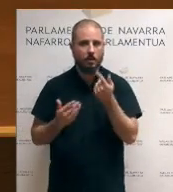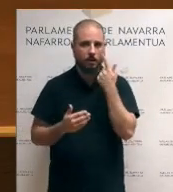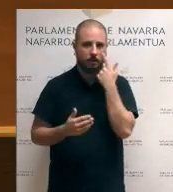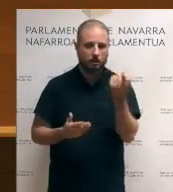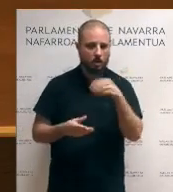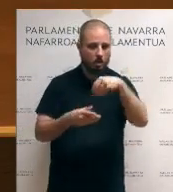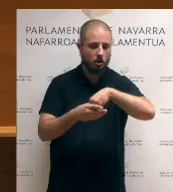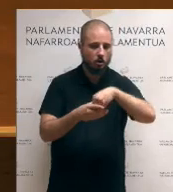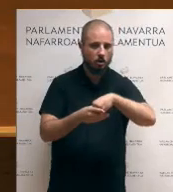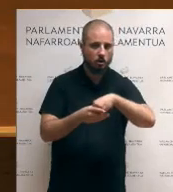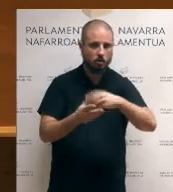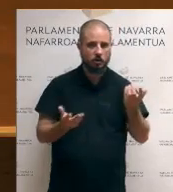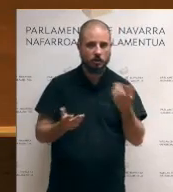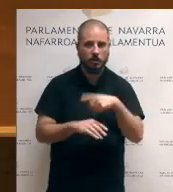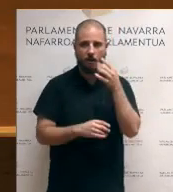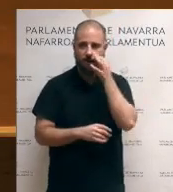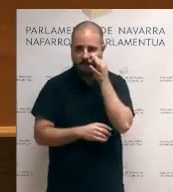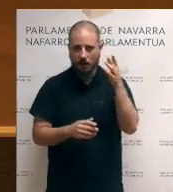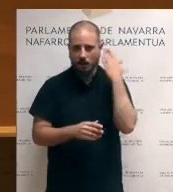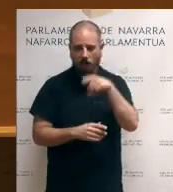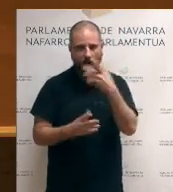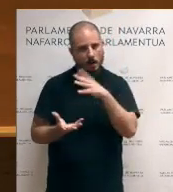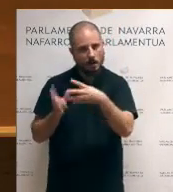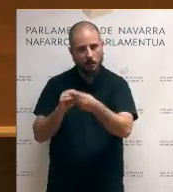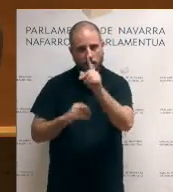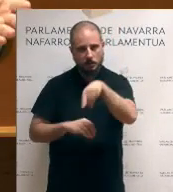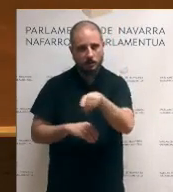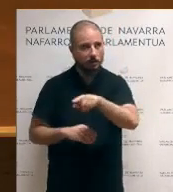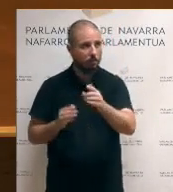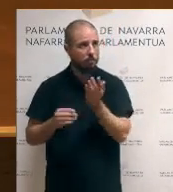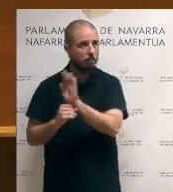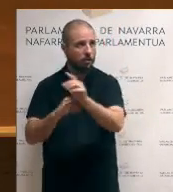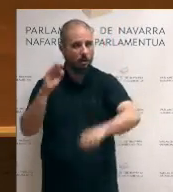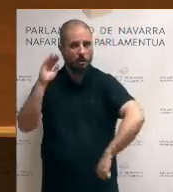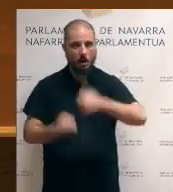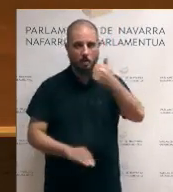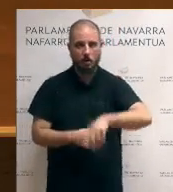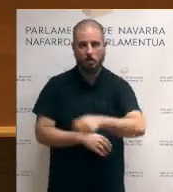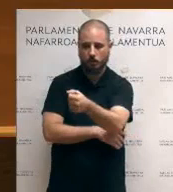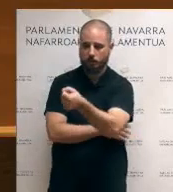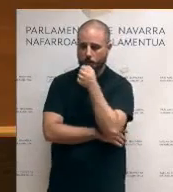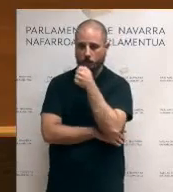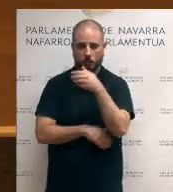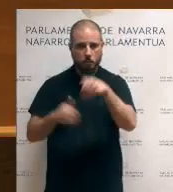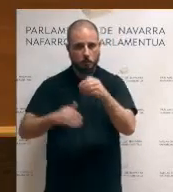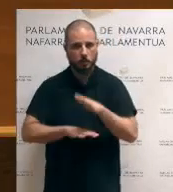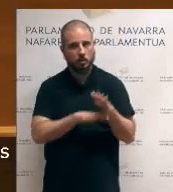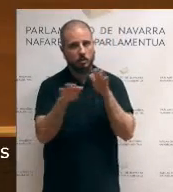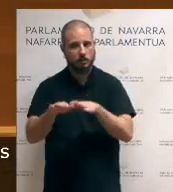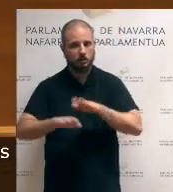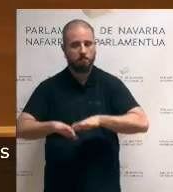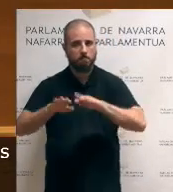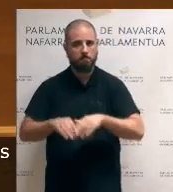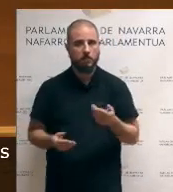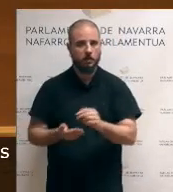como a la realidad institucional de Navarra. Es curioso, esa moción se aprobó con los votos a favor del Partido Socialista, pero cuando pasado el plazo